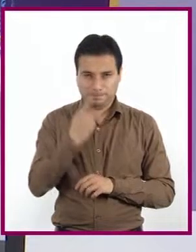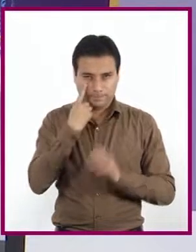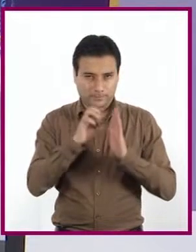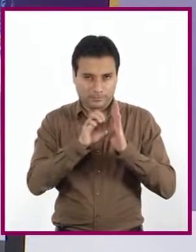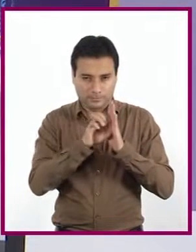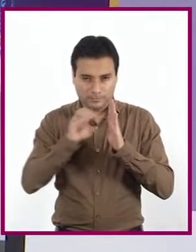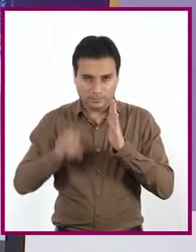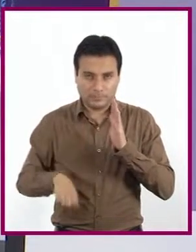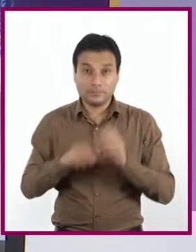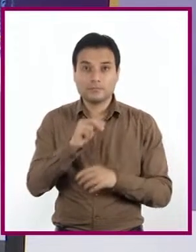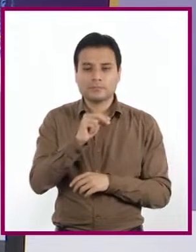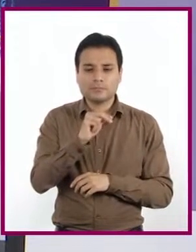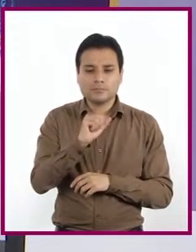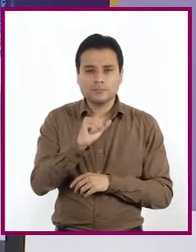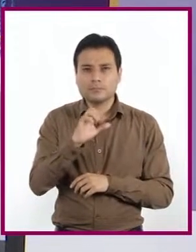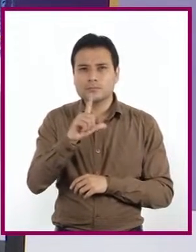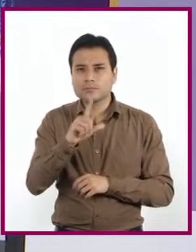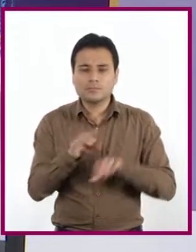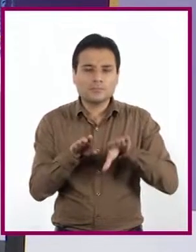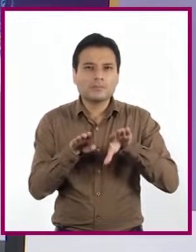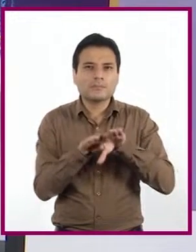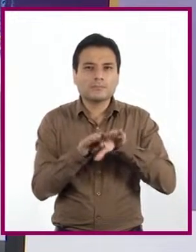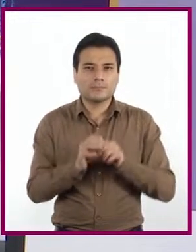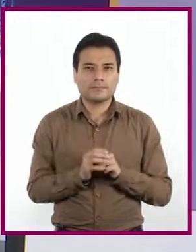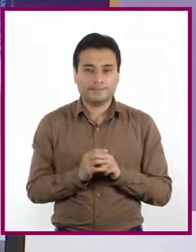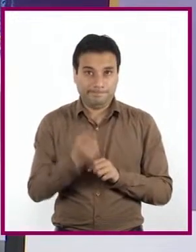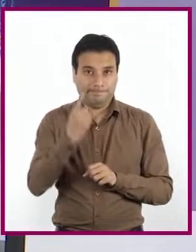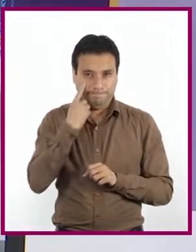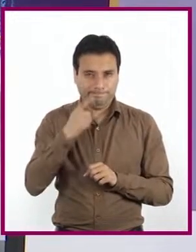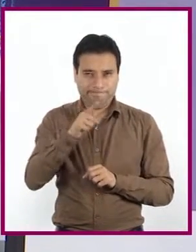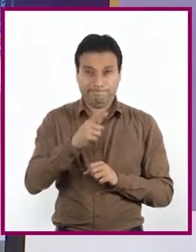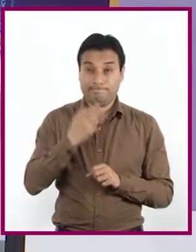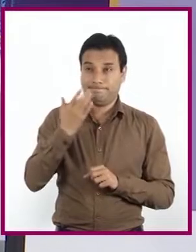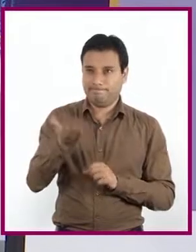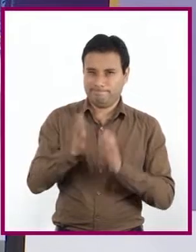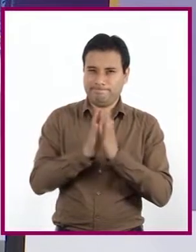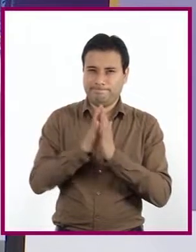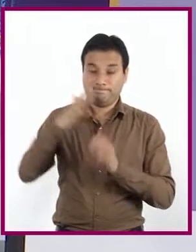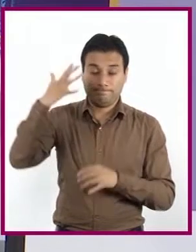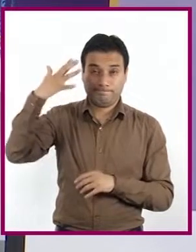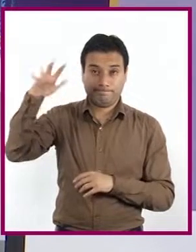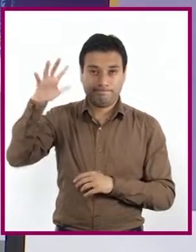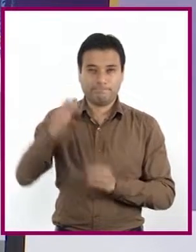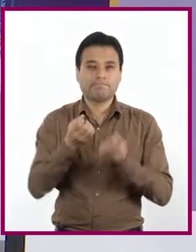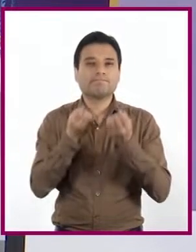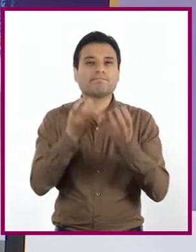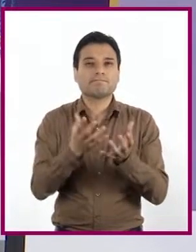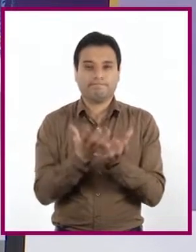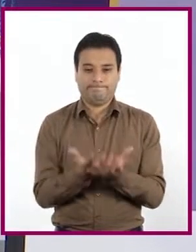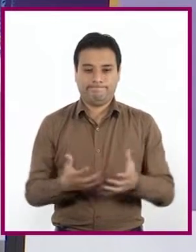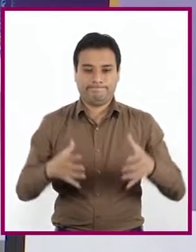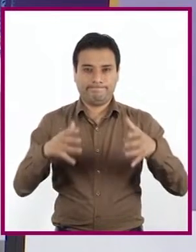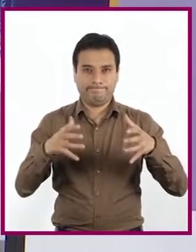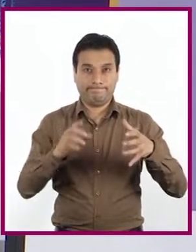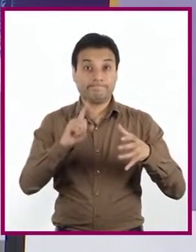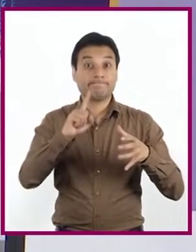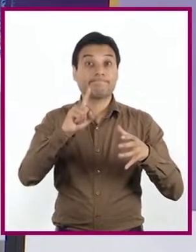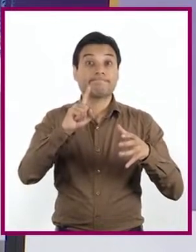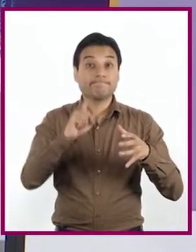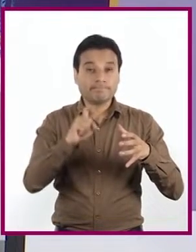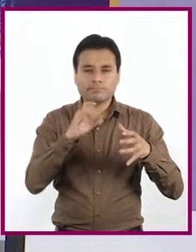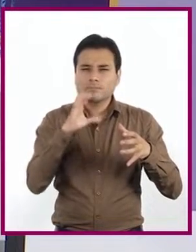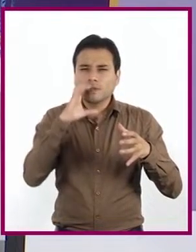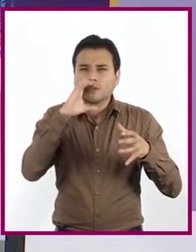cloruro de sodio. Por favor, soliciten que un adulto les facilite un recipiente que soporte agua lo